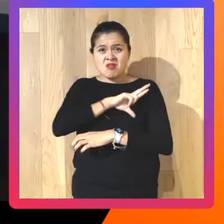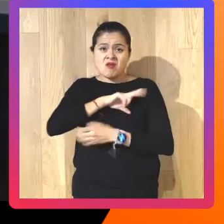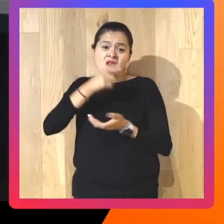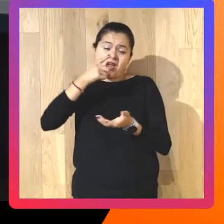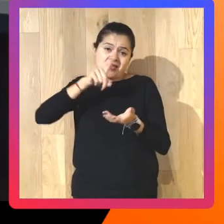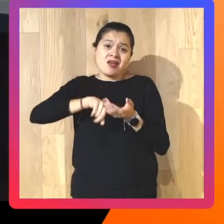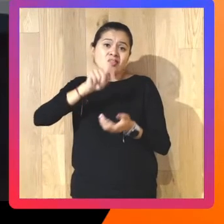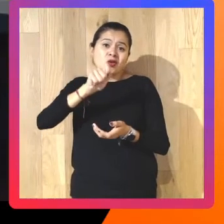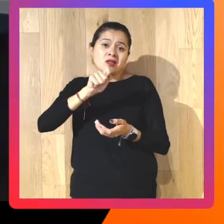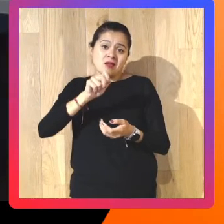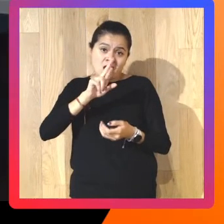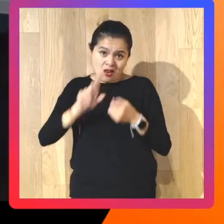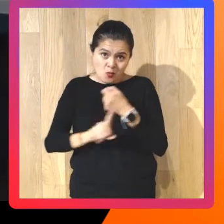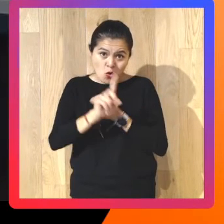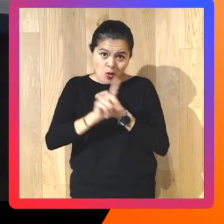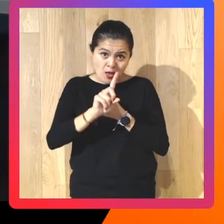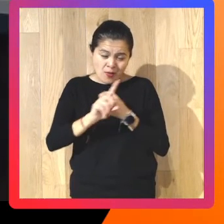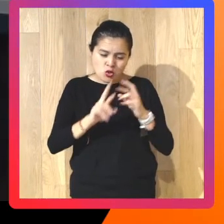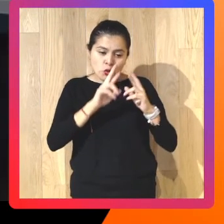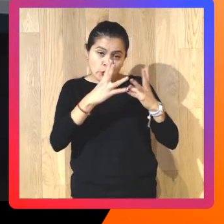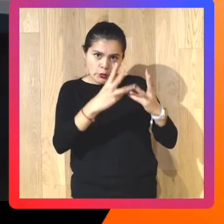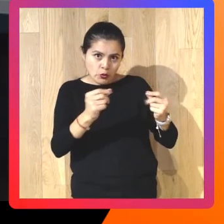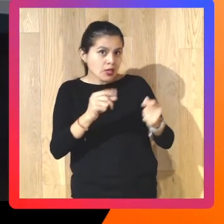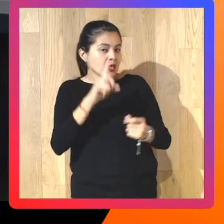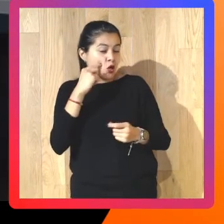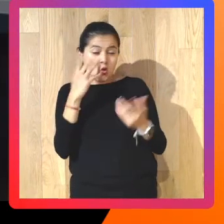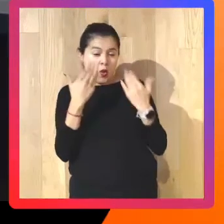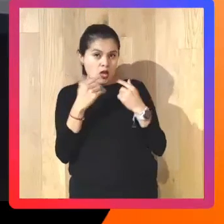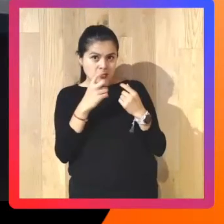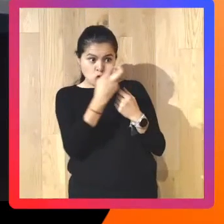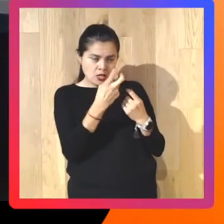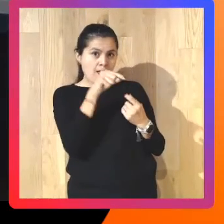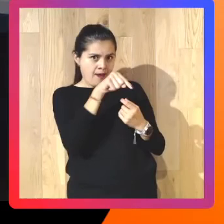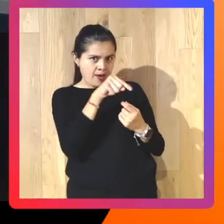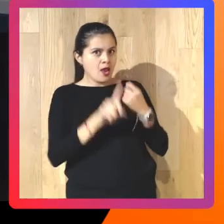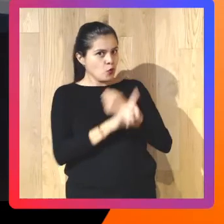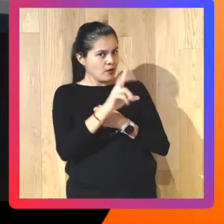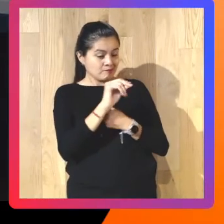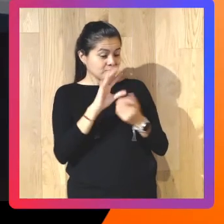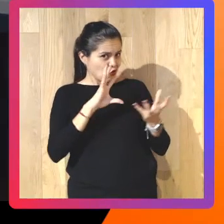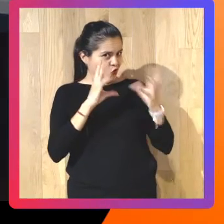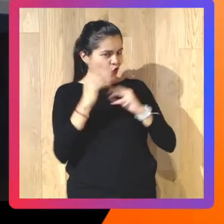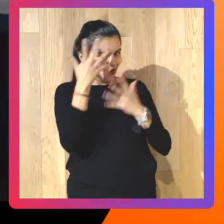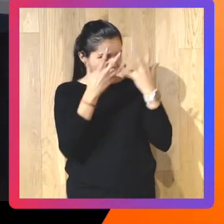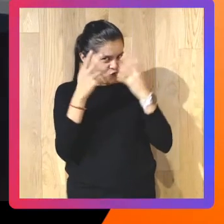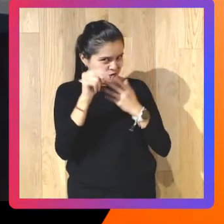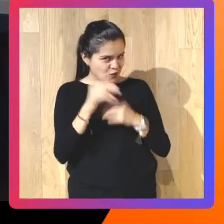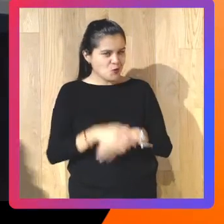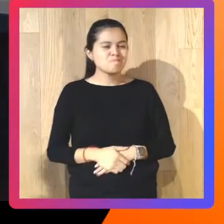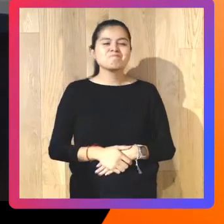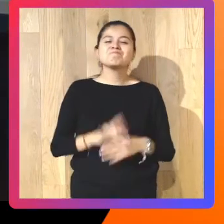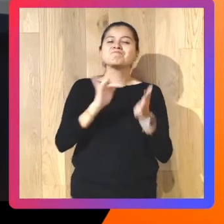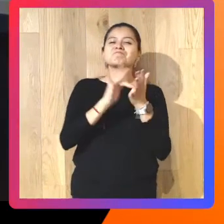la solución. No vayamos a confundir con qué es el problema. Gracias. Sí, gracias,